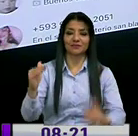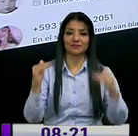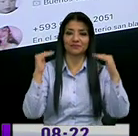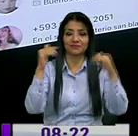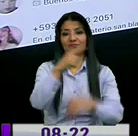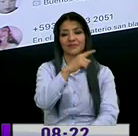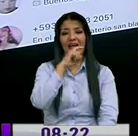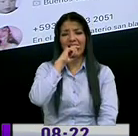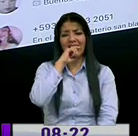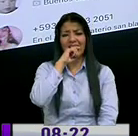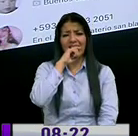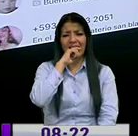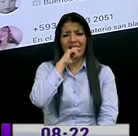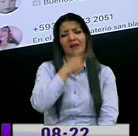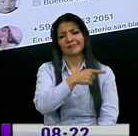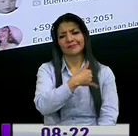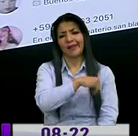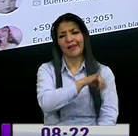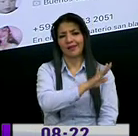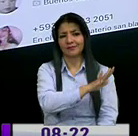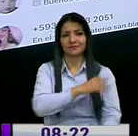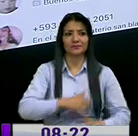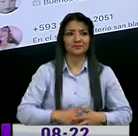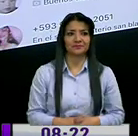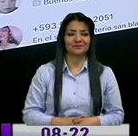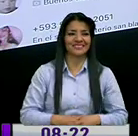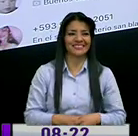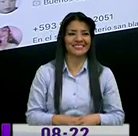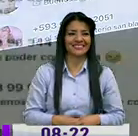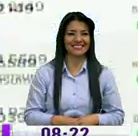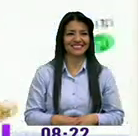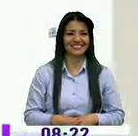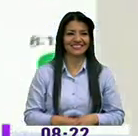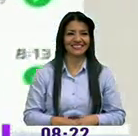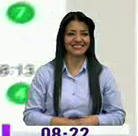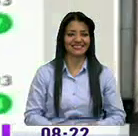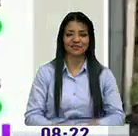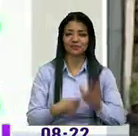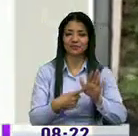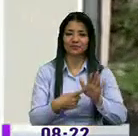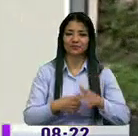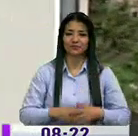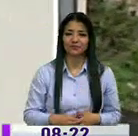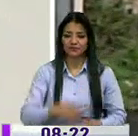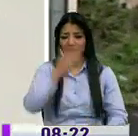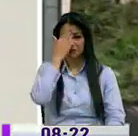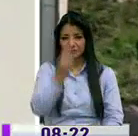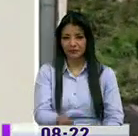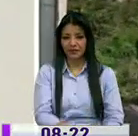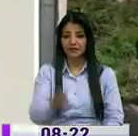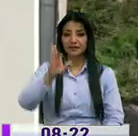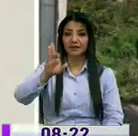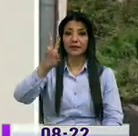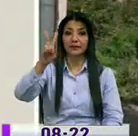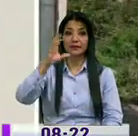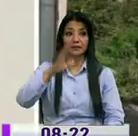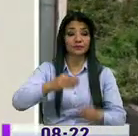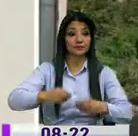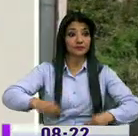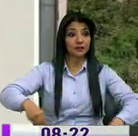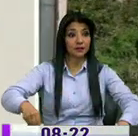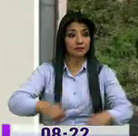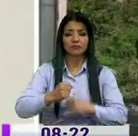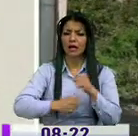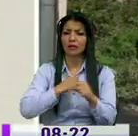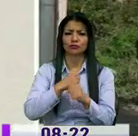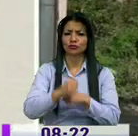más los que sabemos. Dios mío. Acá en pantalla. Buenos días, señores TVC. Este terreno lleva años